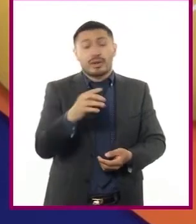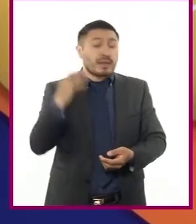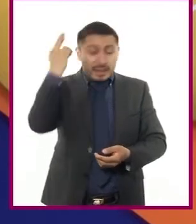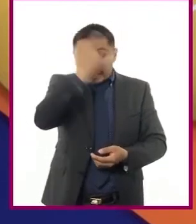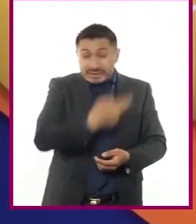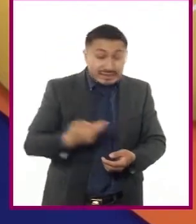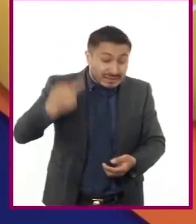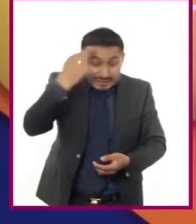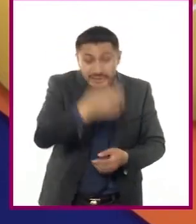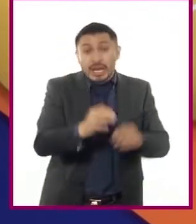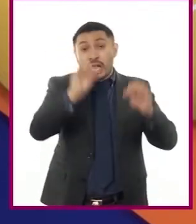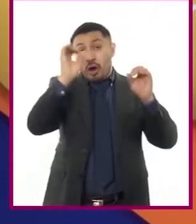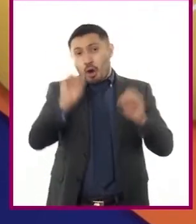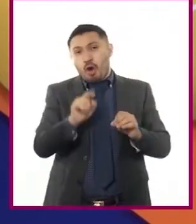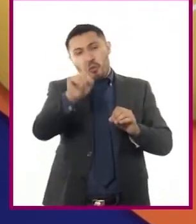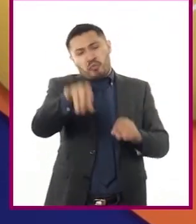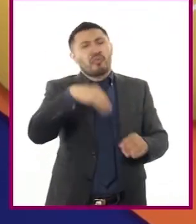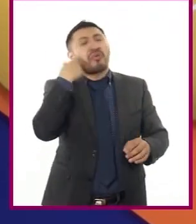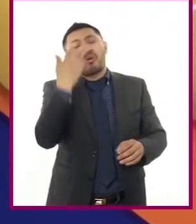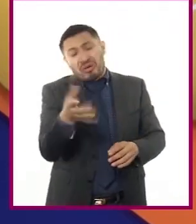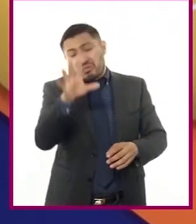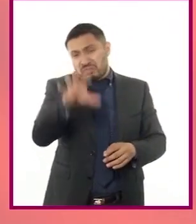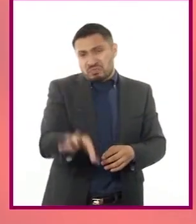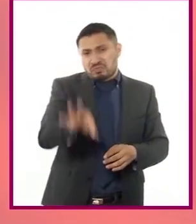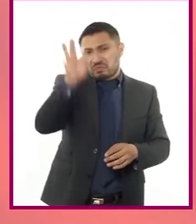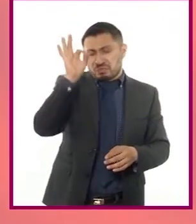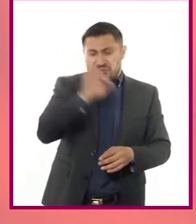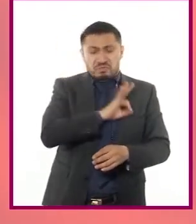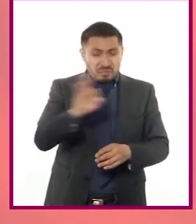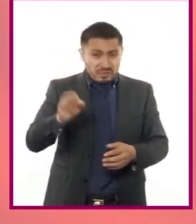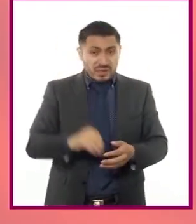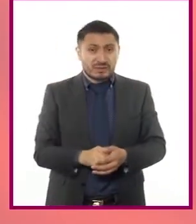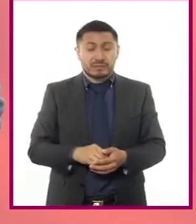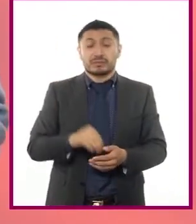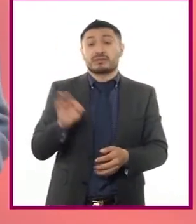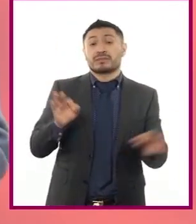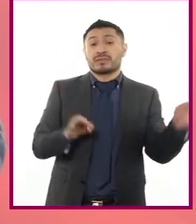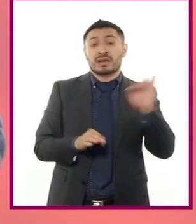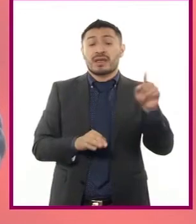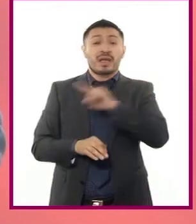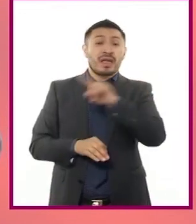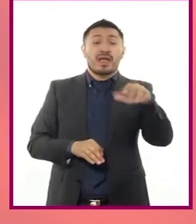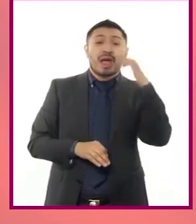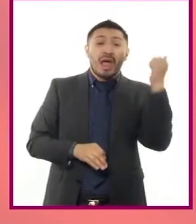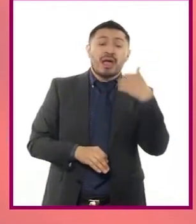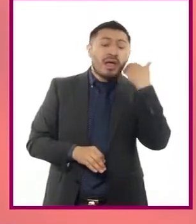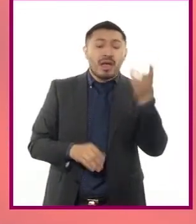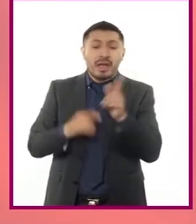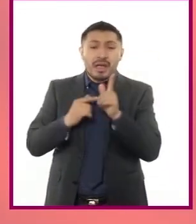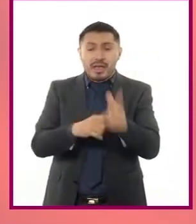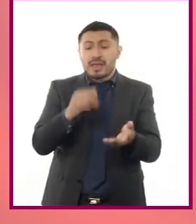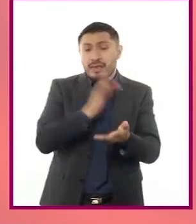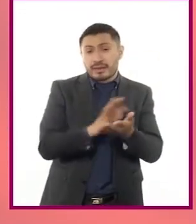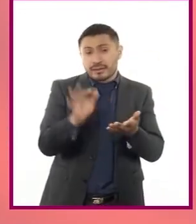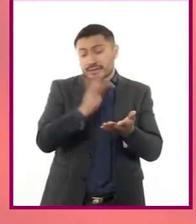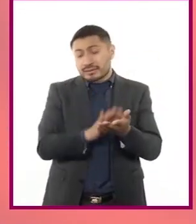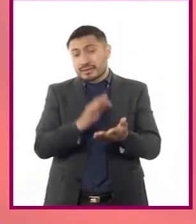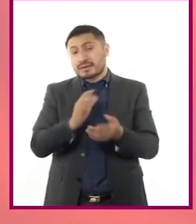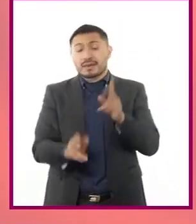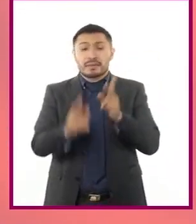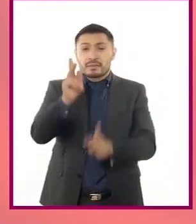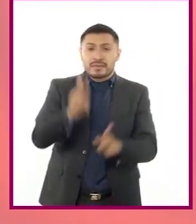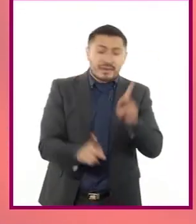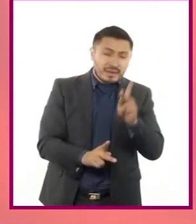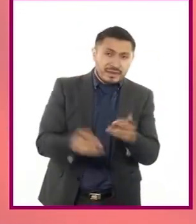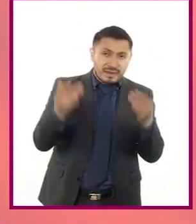analizar o que ellos mismos elijan. Tal vez nuestros estudiantes quieran seguir leyendo, hablando y escribiendo acerca